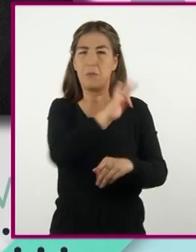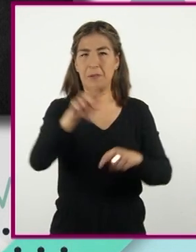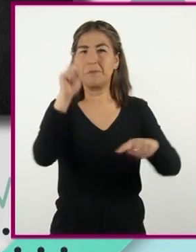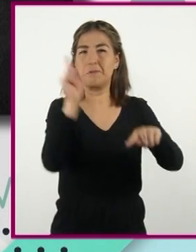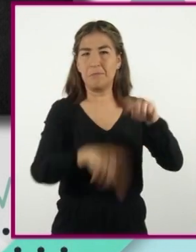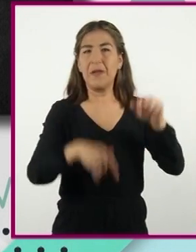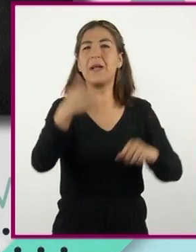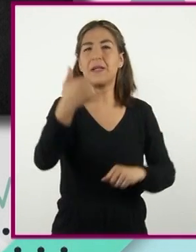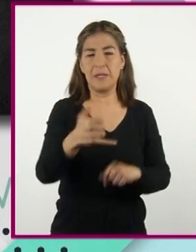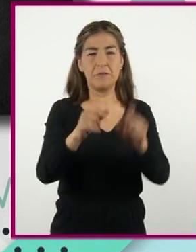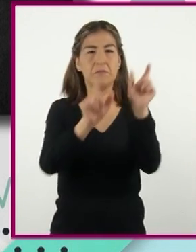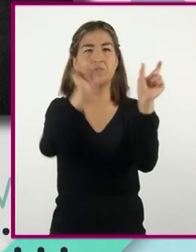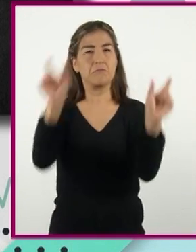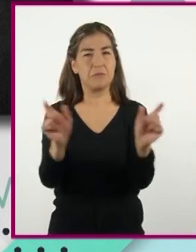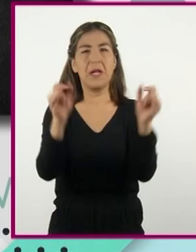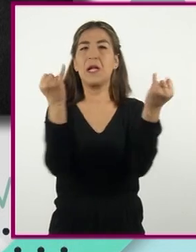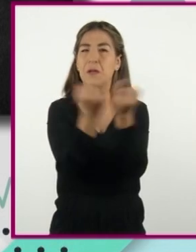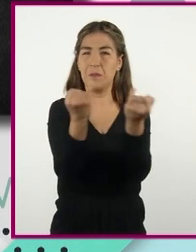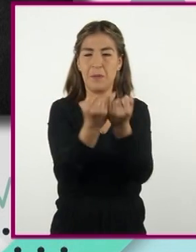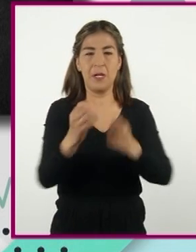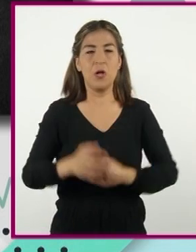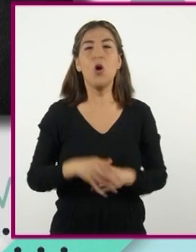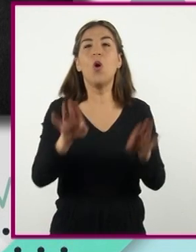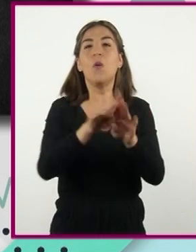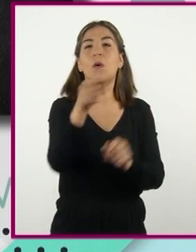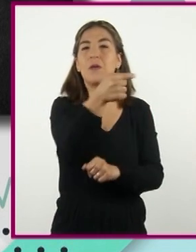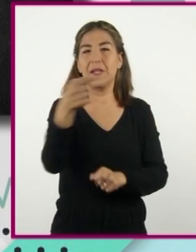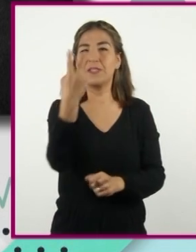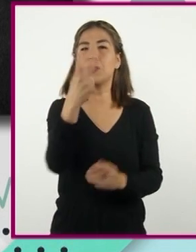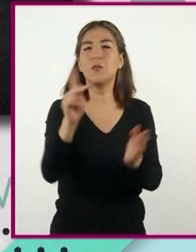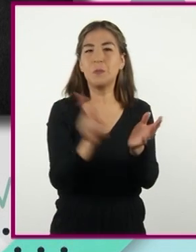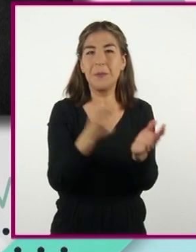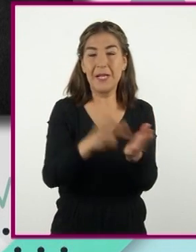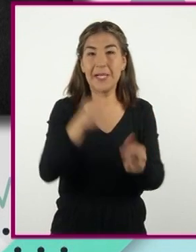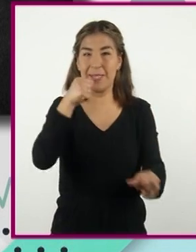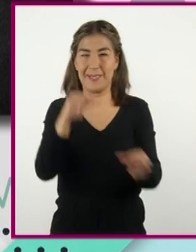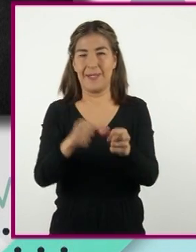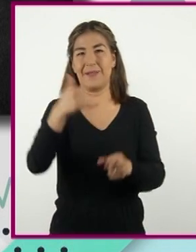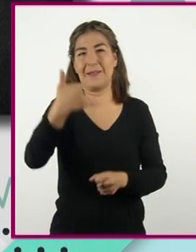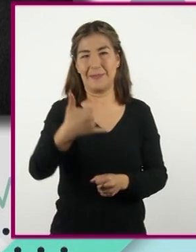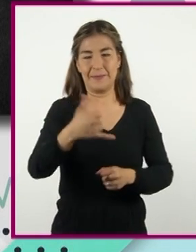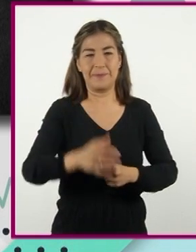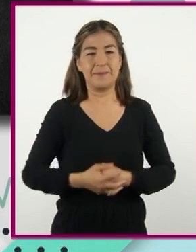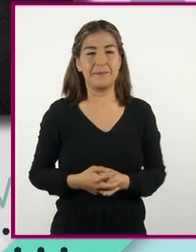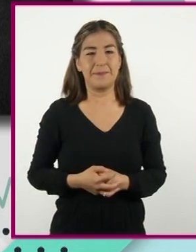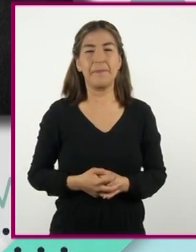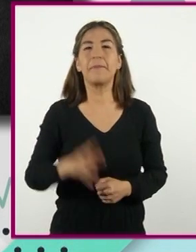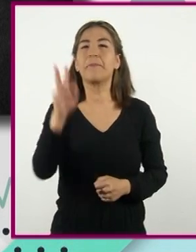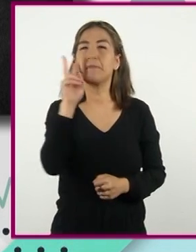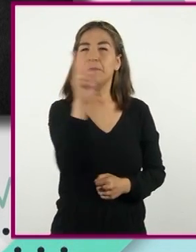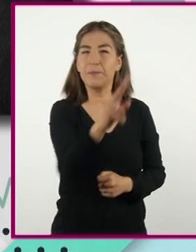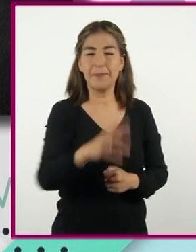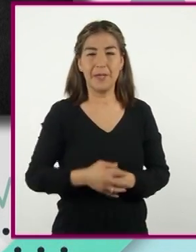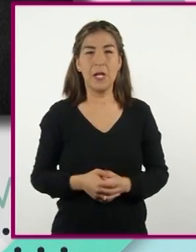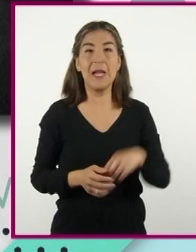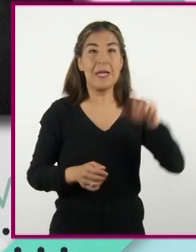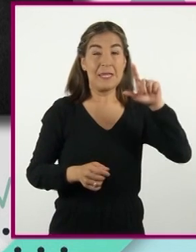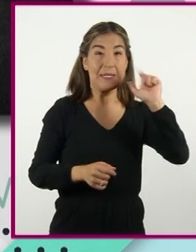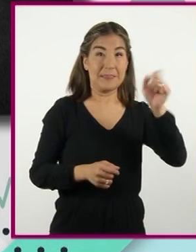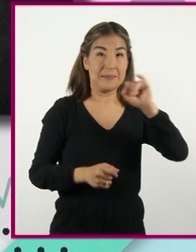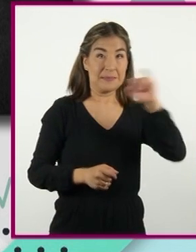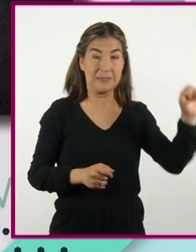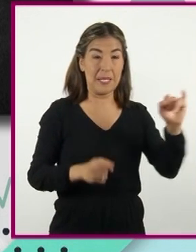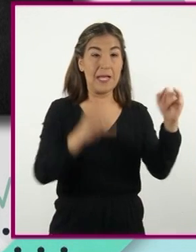la y de ambos lados de la igualdad, restando 2 veces la letra y. Observa que del lado izquierdo del